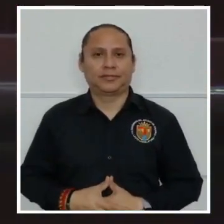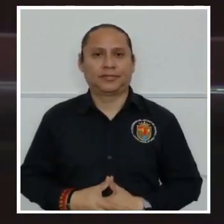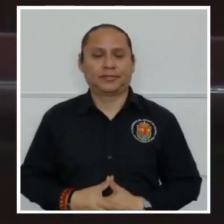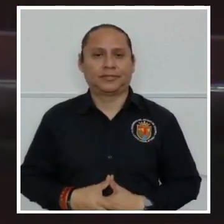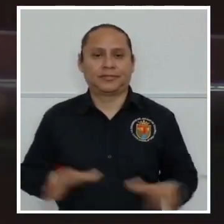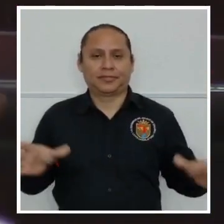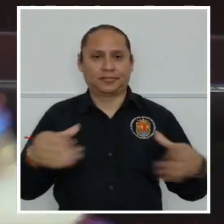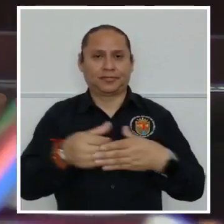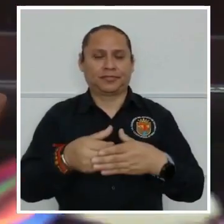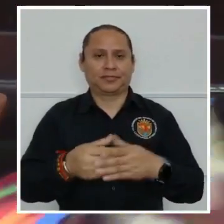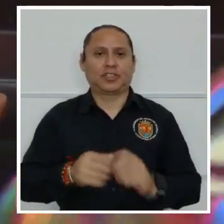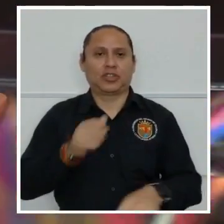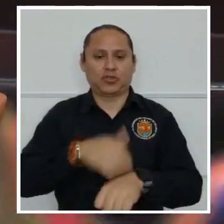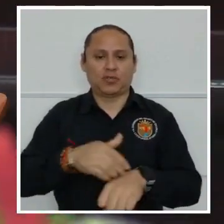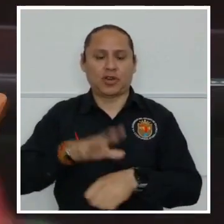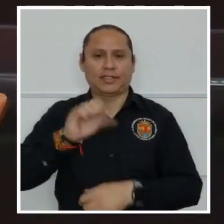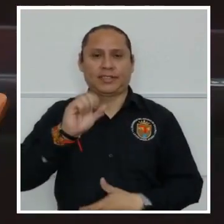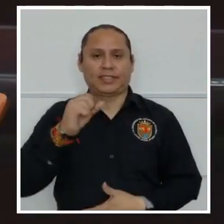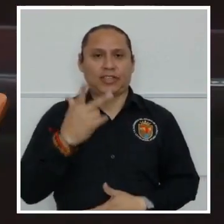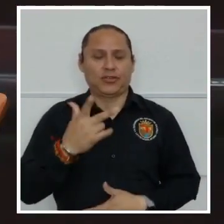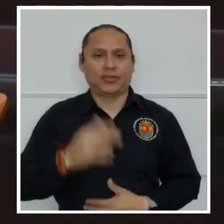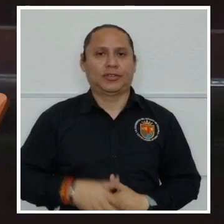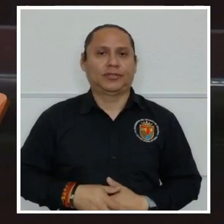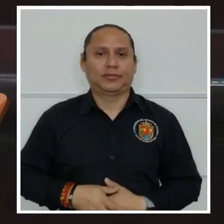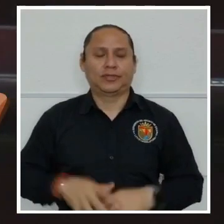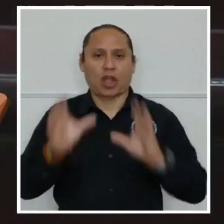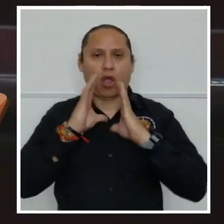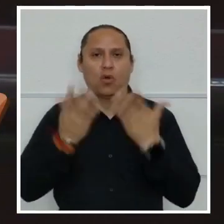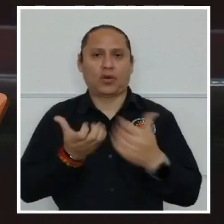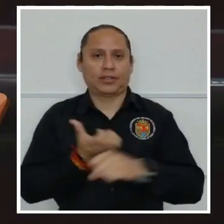Ciudadanos, diputados y diputadas integrantes de la 68ª legislatura